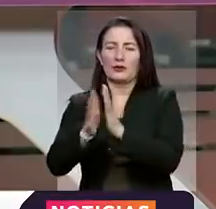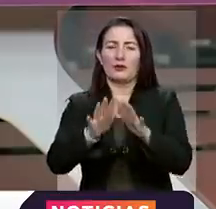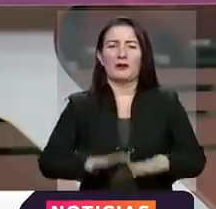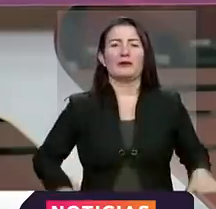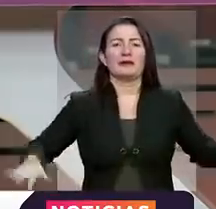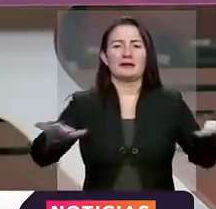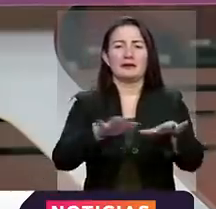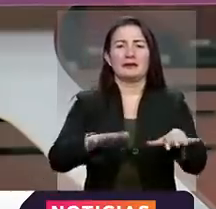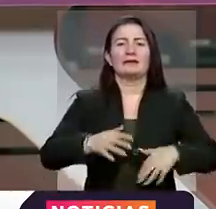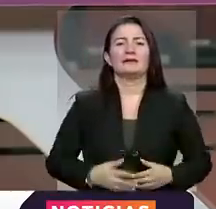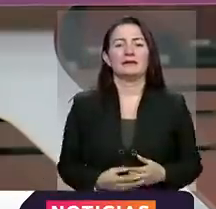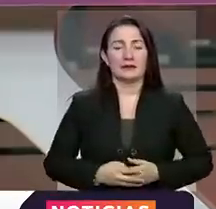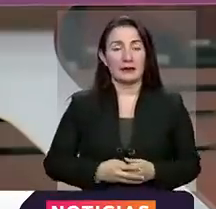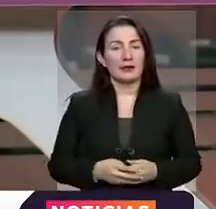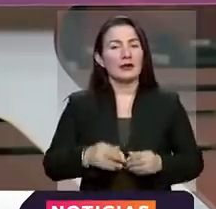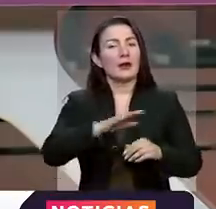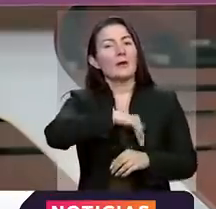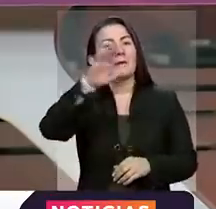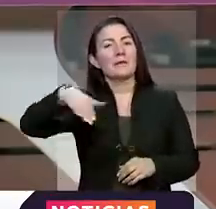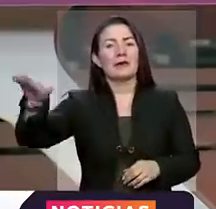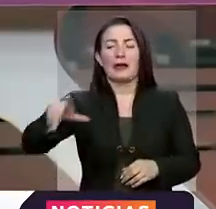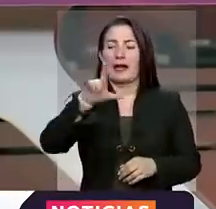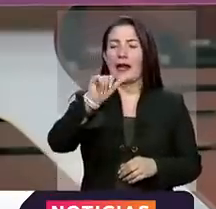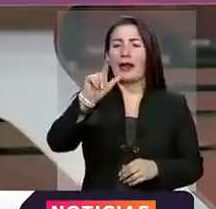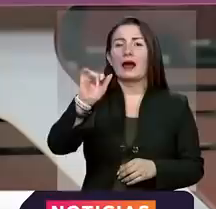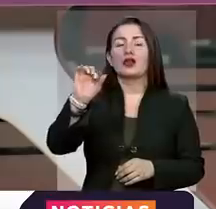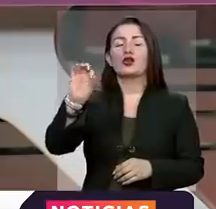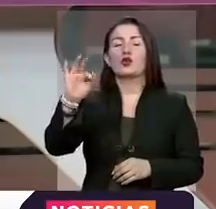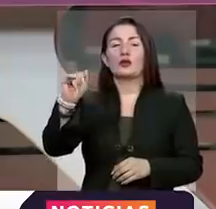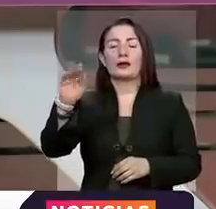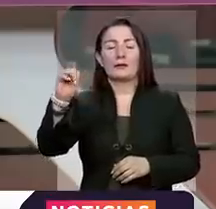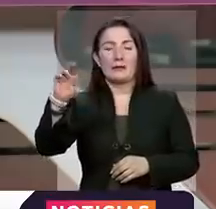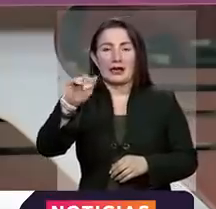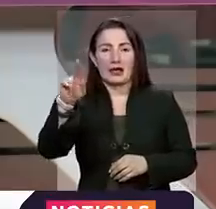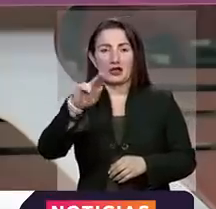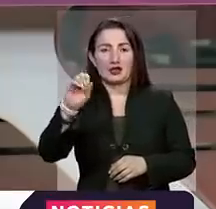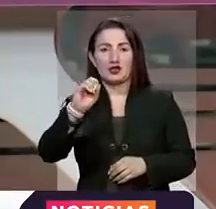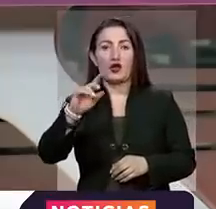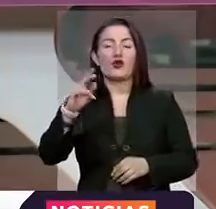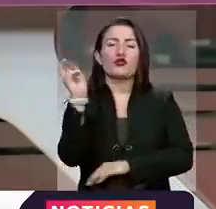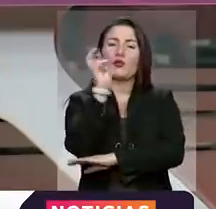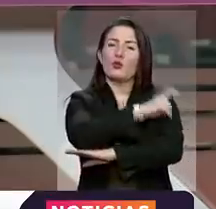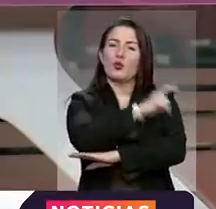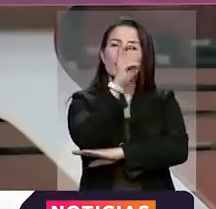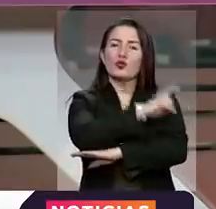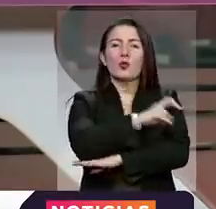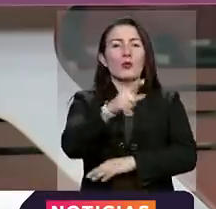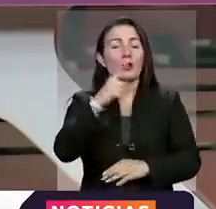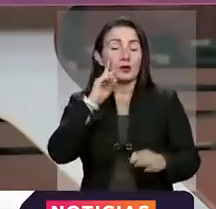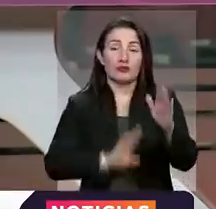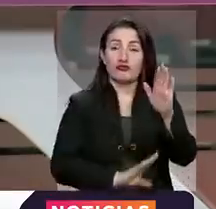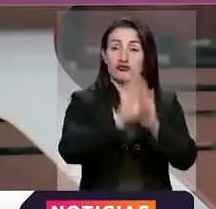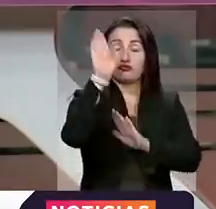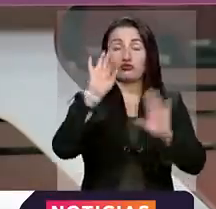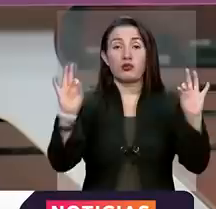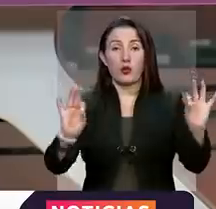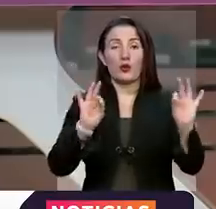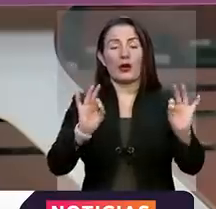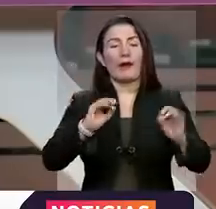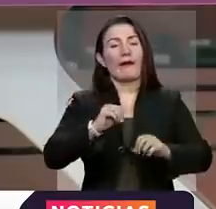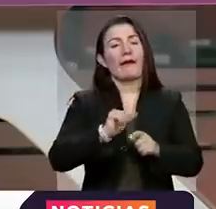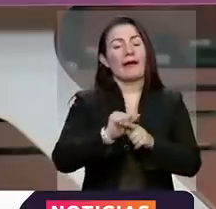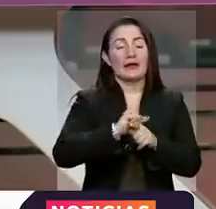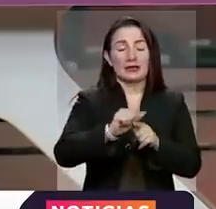pasado 28 de marzo en la vereda del Alto Remanso en el Putumayo, en lo que fue reportado como una exitosa operación militar por parte del